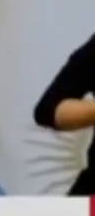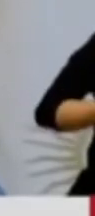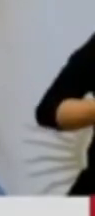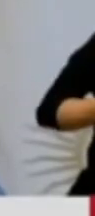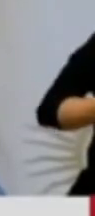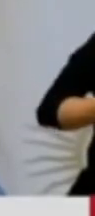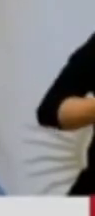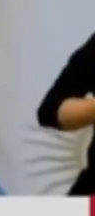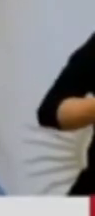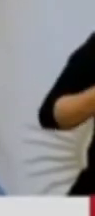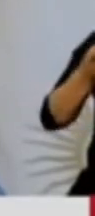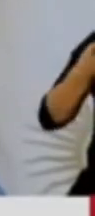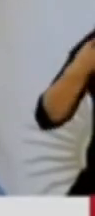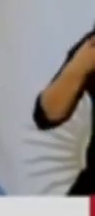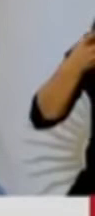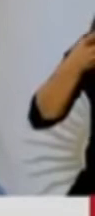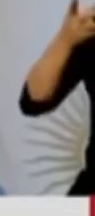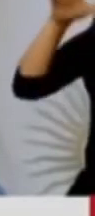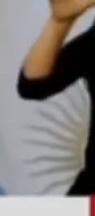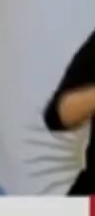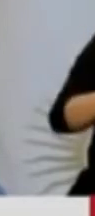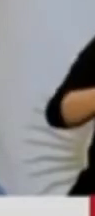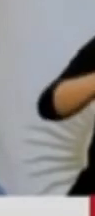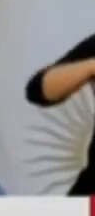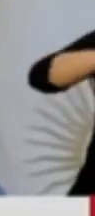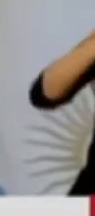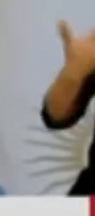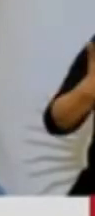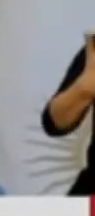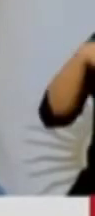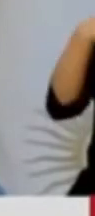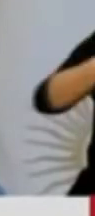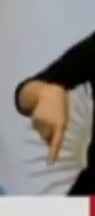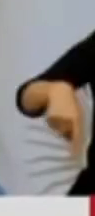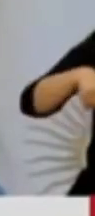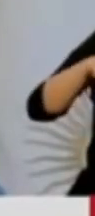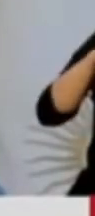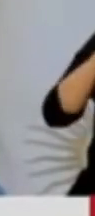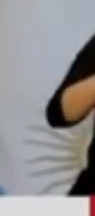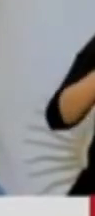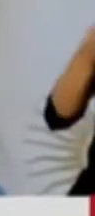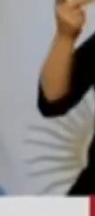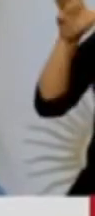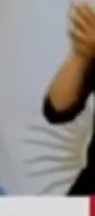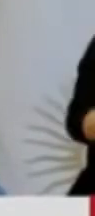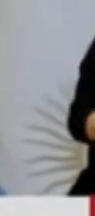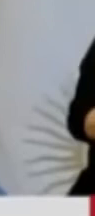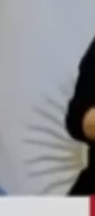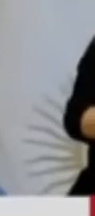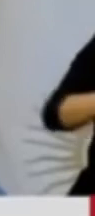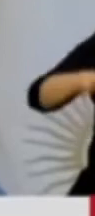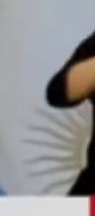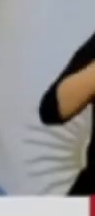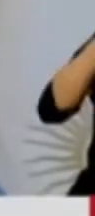la importación al territorio aduanero general de la mercadería adquirida dentro de la